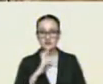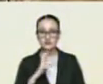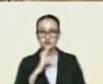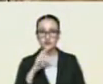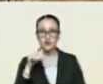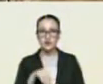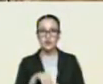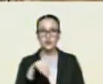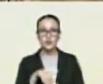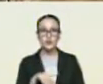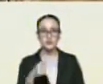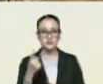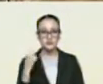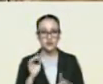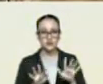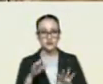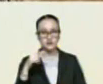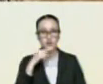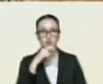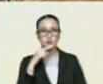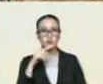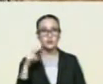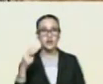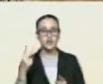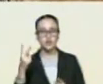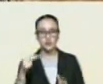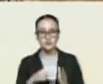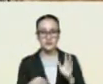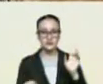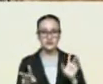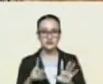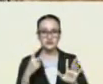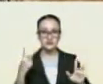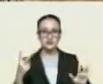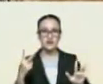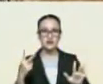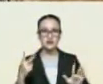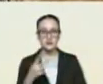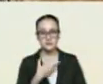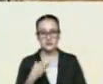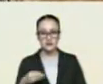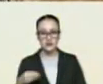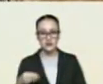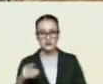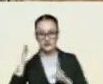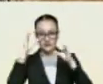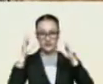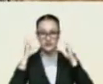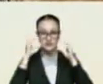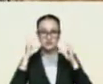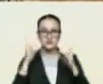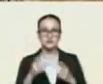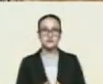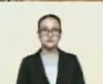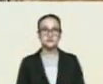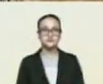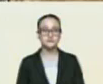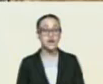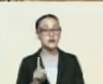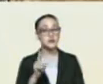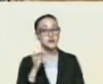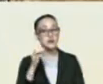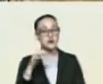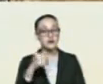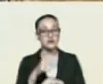resultados electorales del pasado 15 de octubre de 2017 por parte de la presidenta del Consejo Nacional Electoral, la rectora